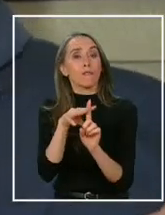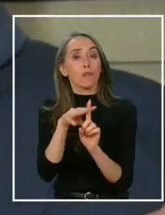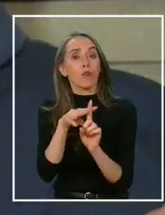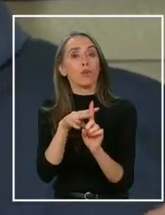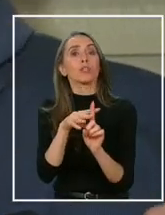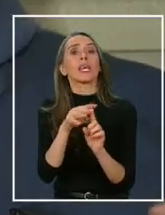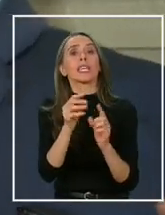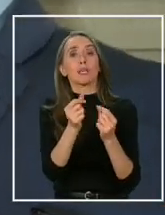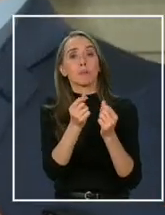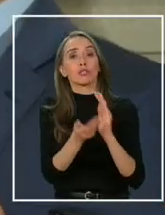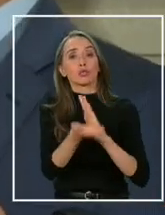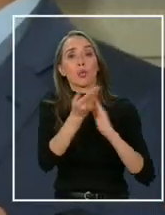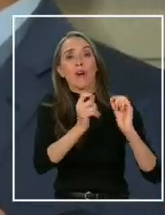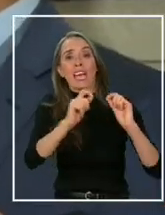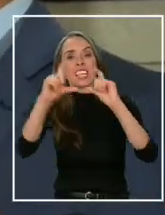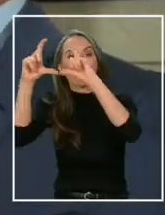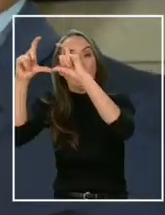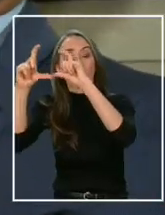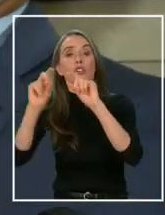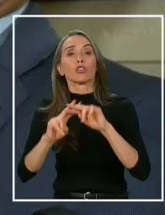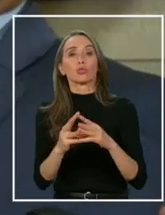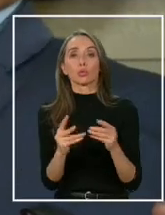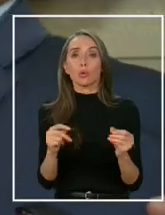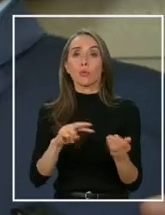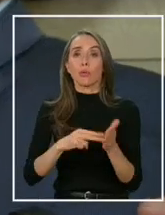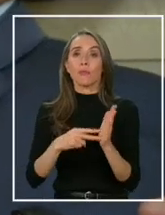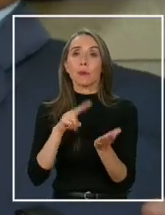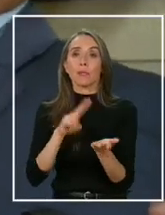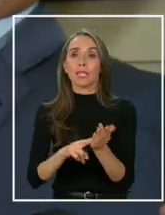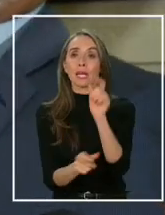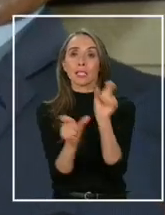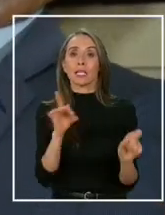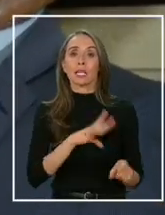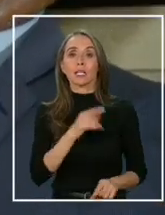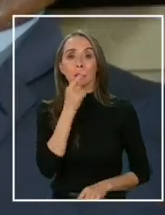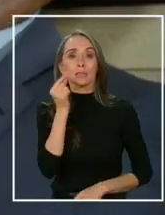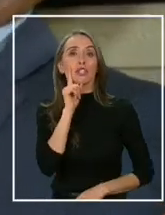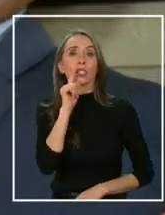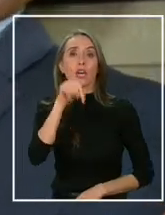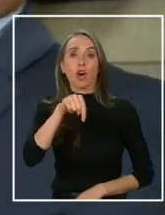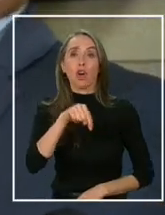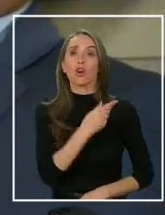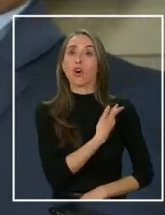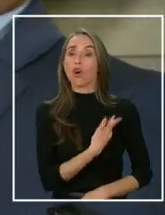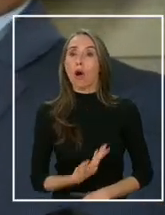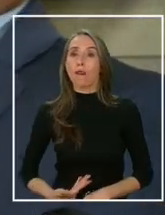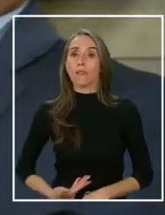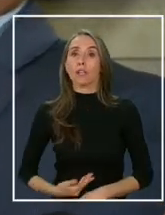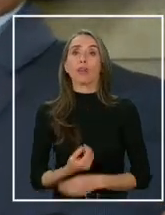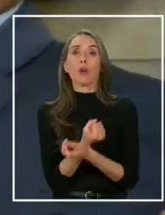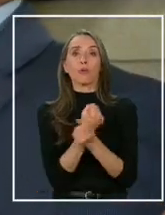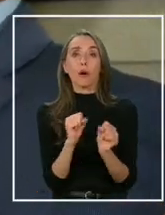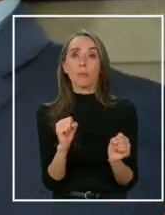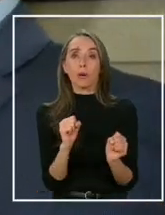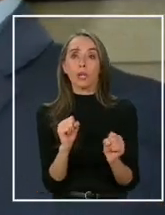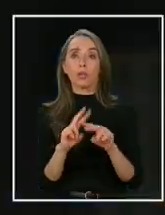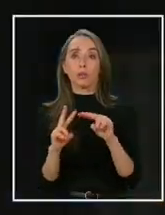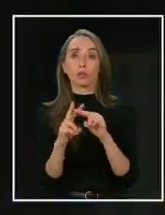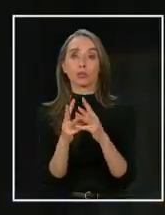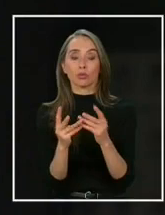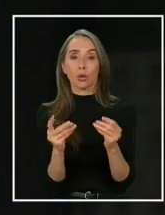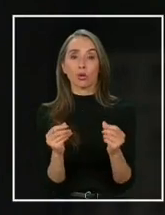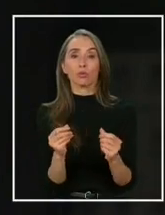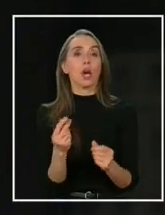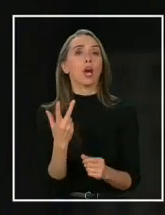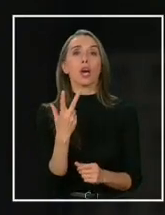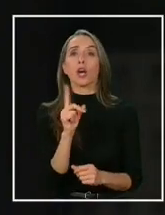gravitante en lo que es la inflación, y va a solucionar un problema real que tienen los chilenos el día de hoy y que el gobierno no ha sido capaz de solucionar. No